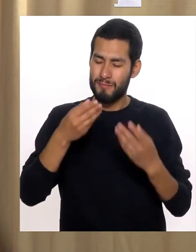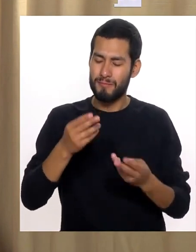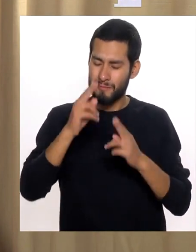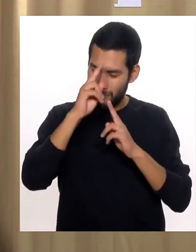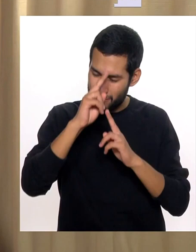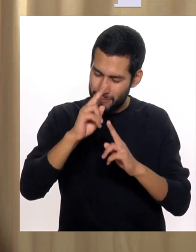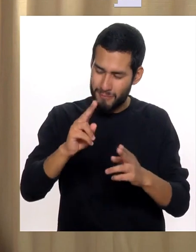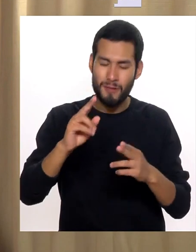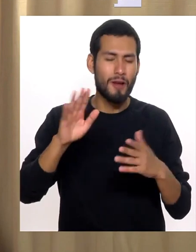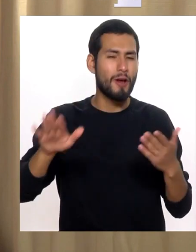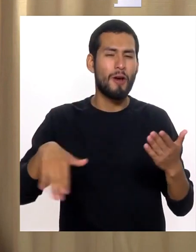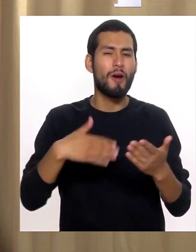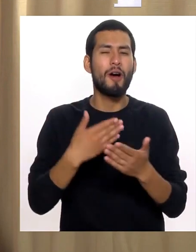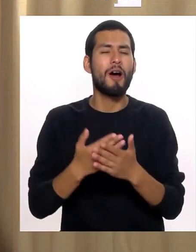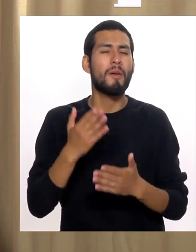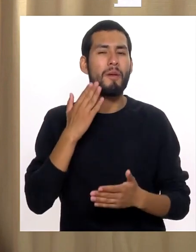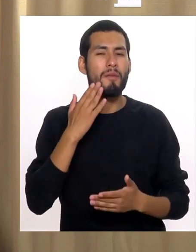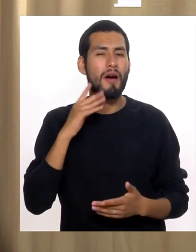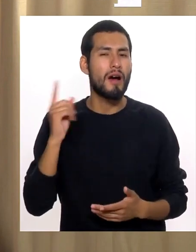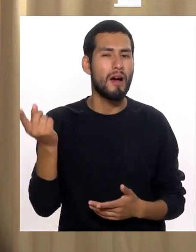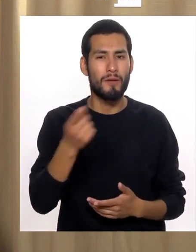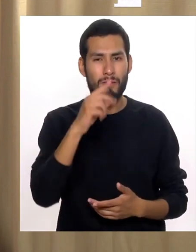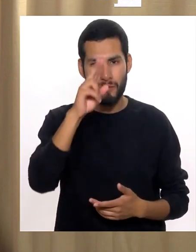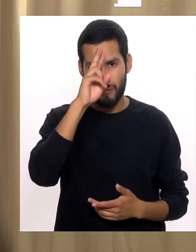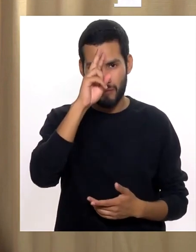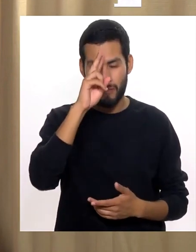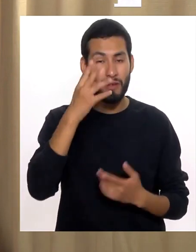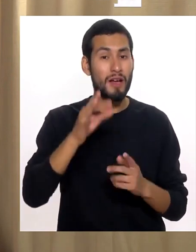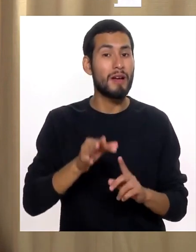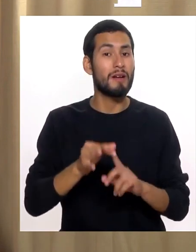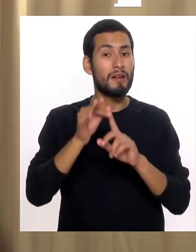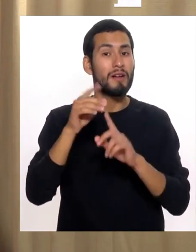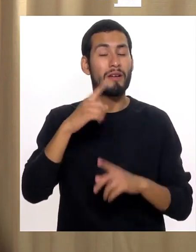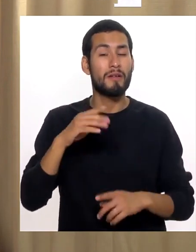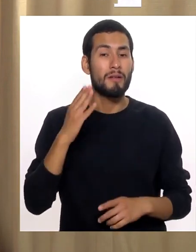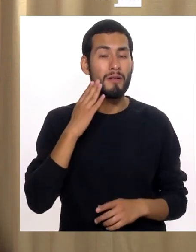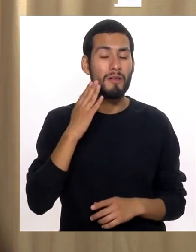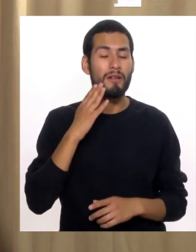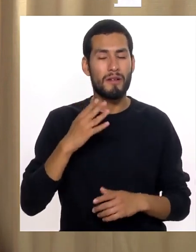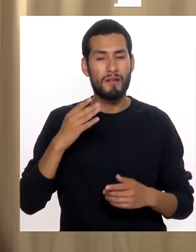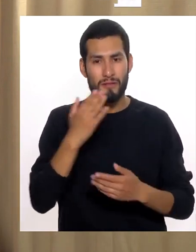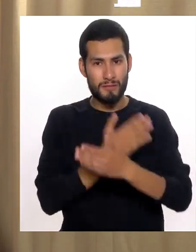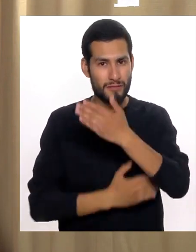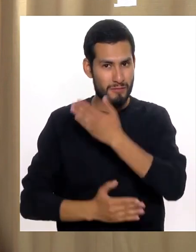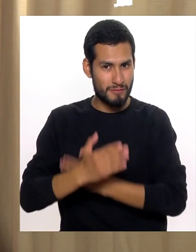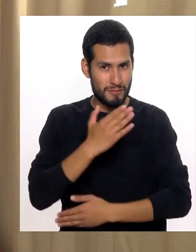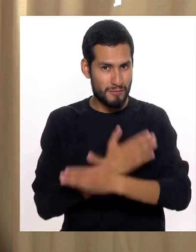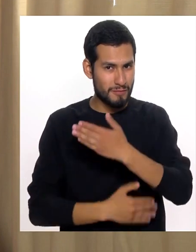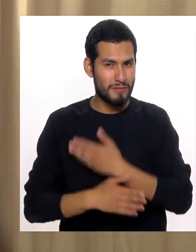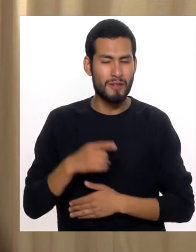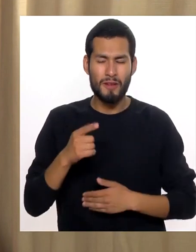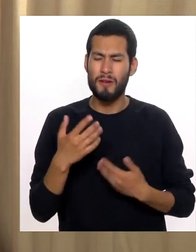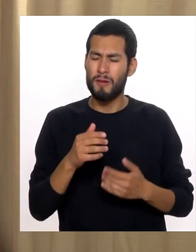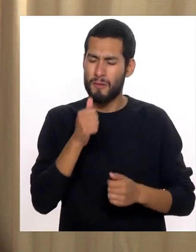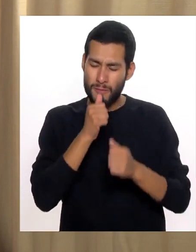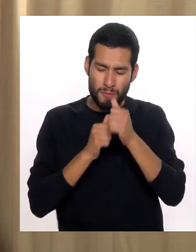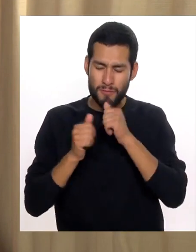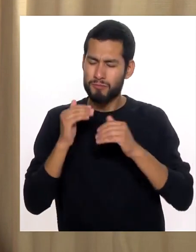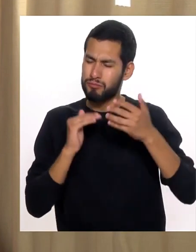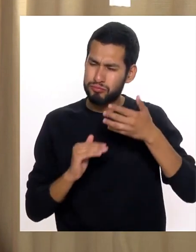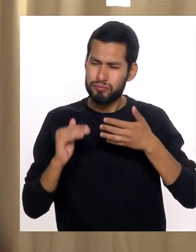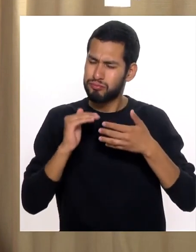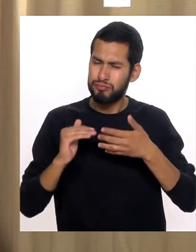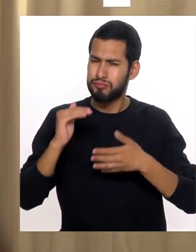rendir un homenaje a todas las madres del Perú Y en especial a las madres con discapacidad Que han